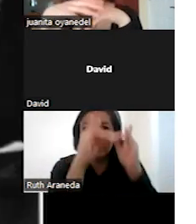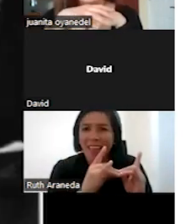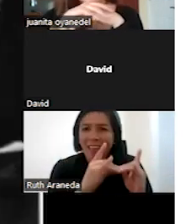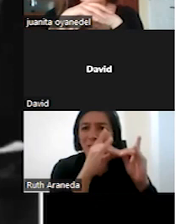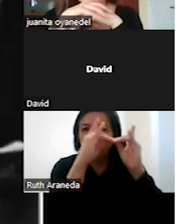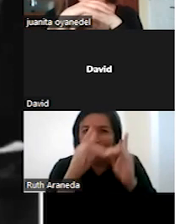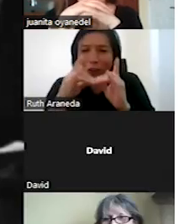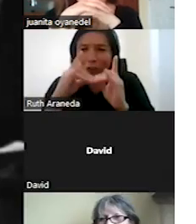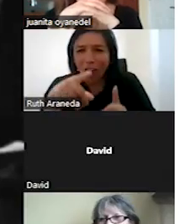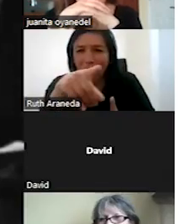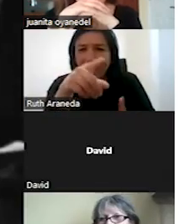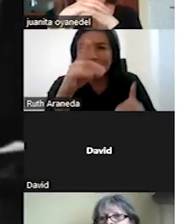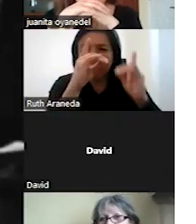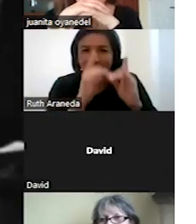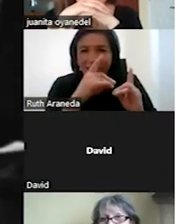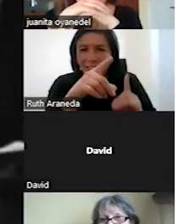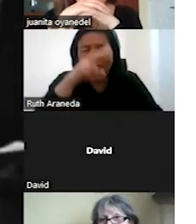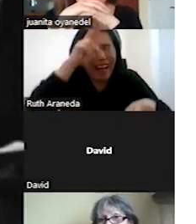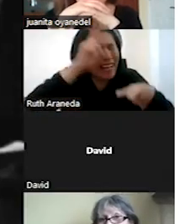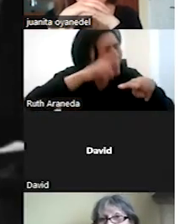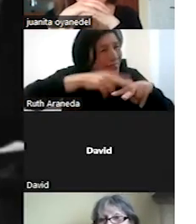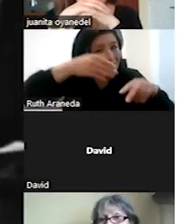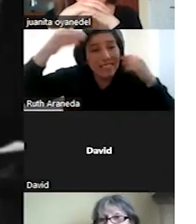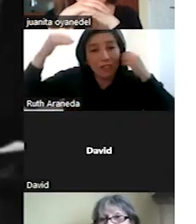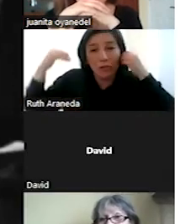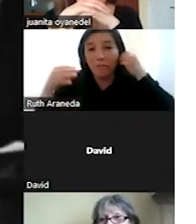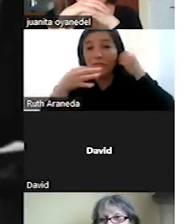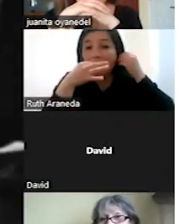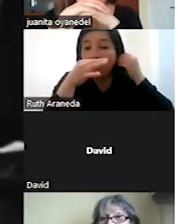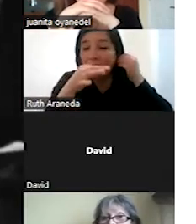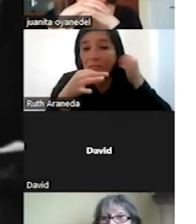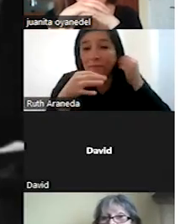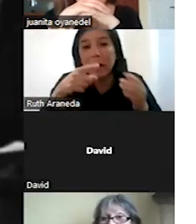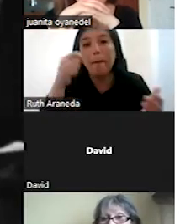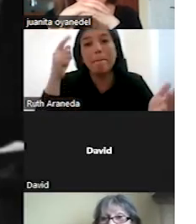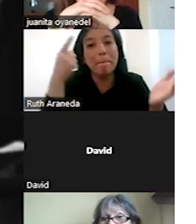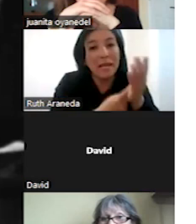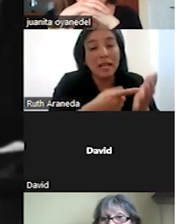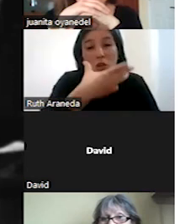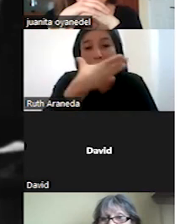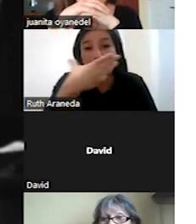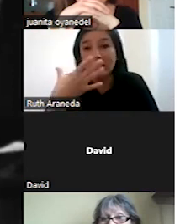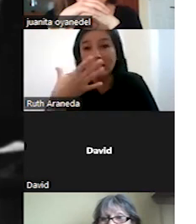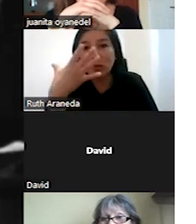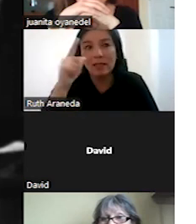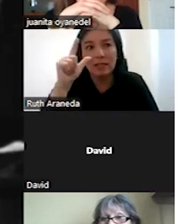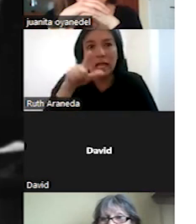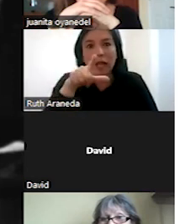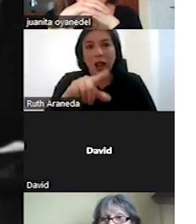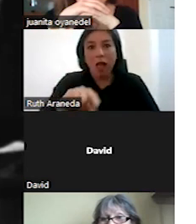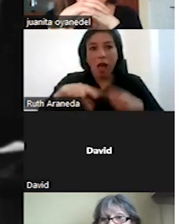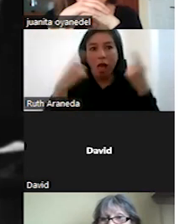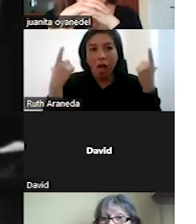del 57. Me recordó mucho esto porque yo llegué a Viña por él y porque él hizo